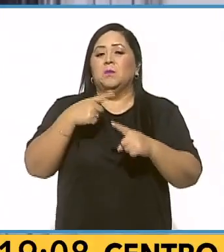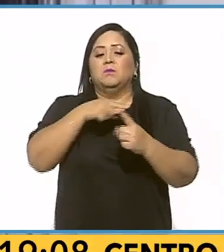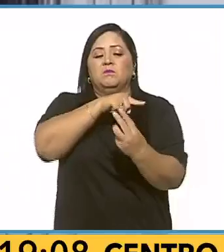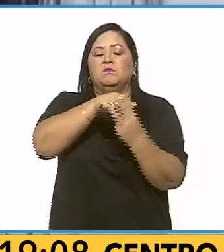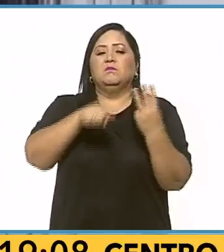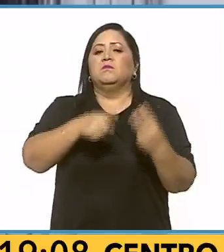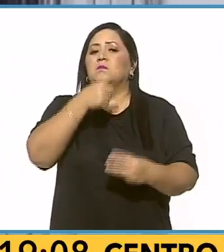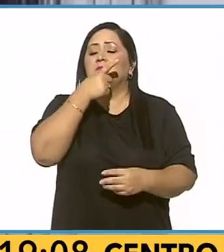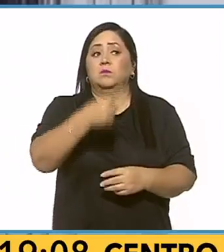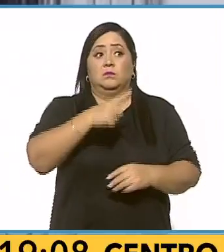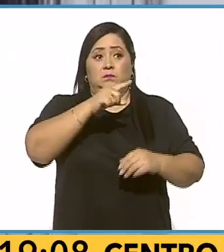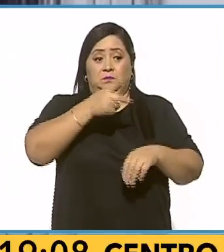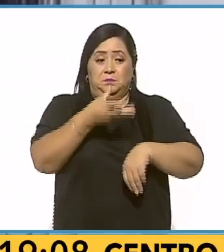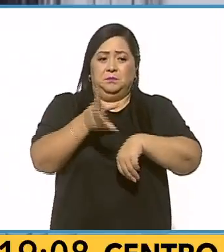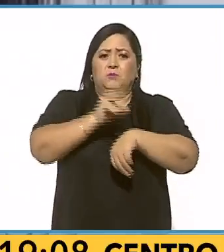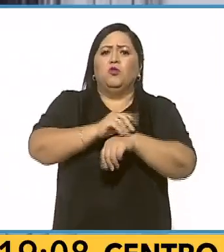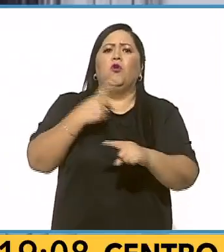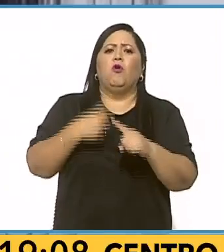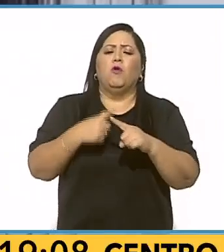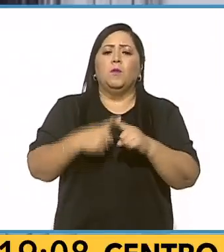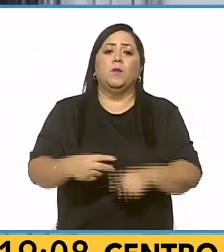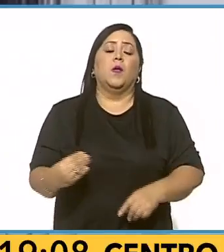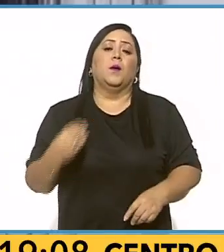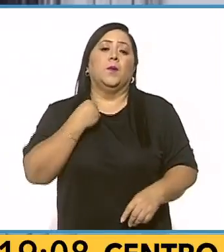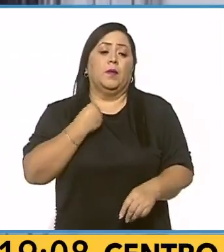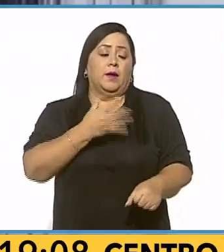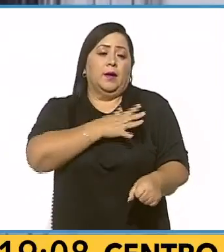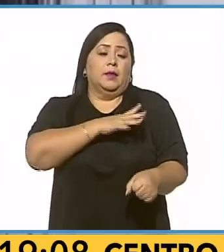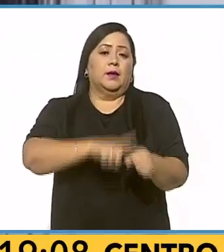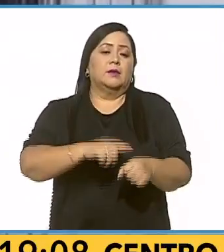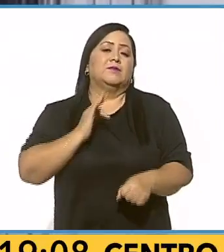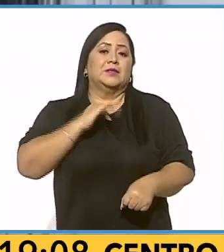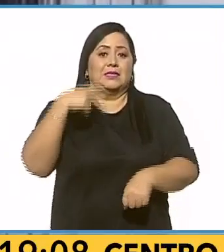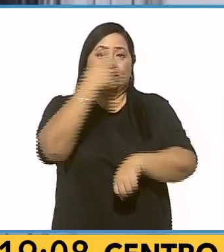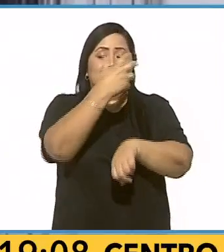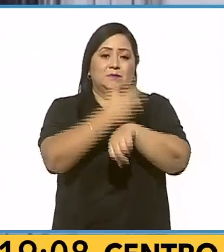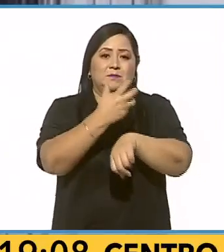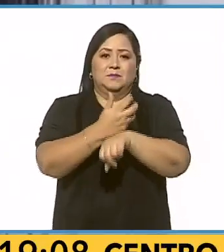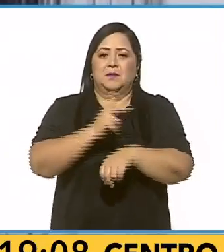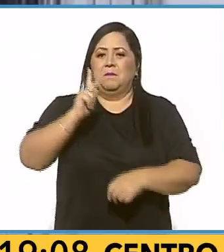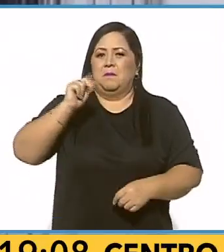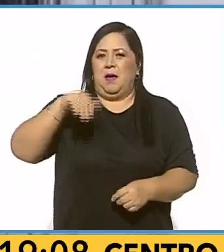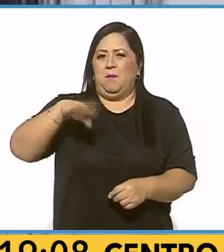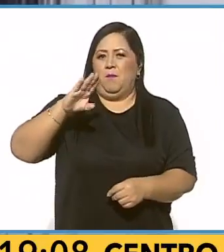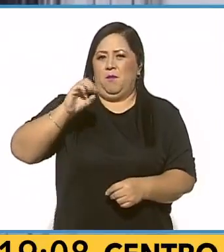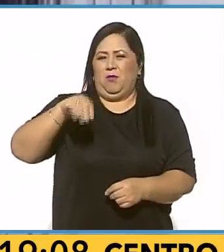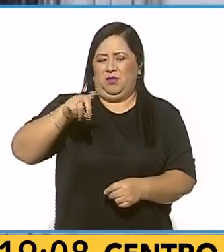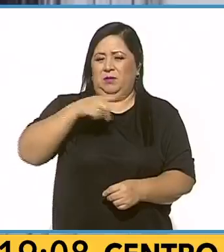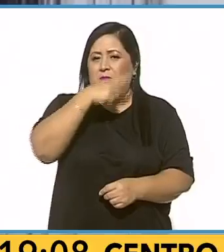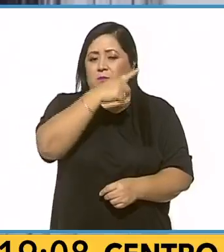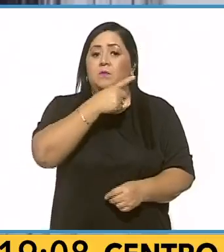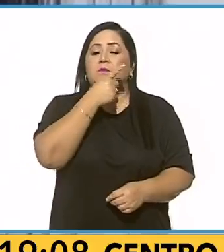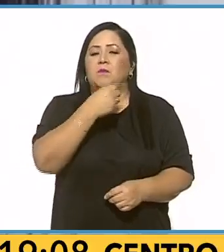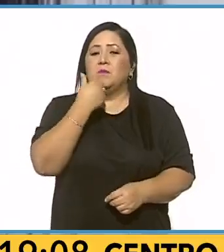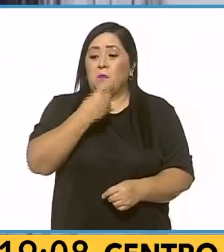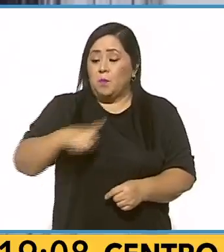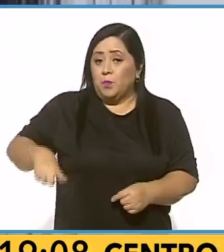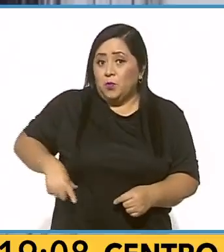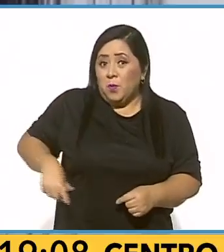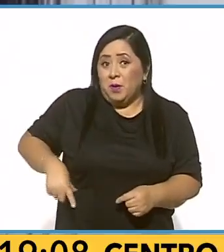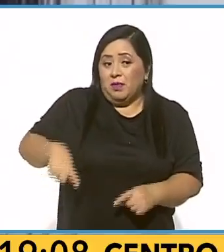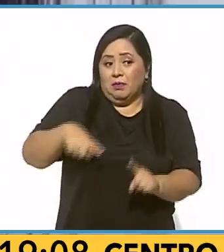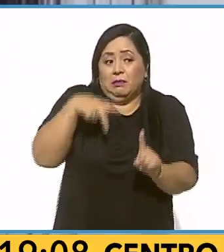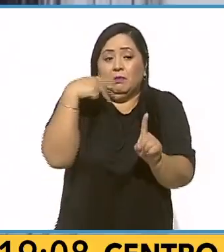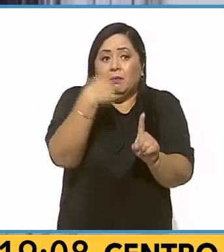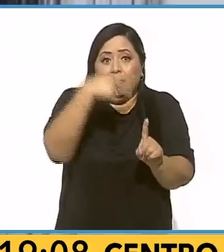señalan claramente que la autorización viene de la abogada general, la fiscal de los Estados Unidos, Pam Bondi. Es decir, estamos hablando del gobierno de Donald